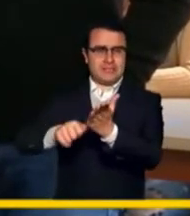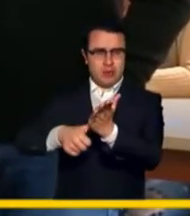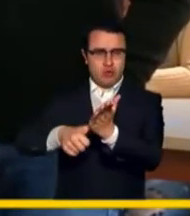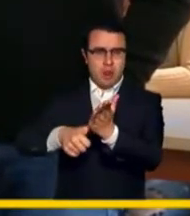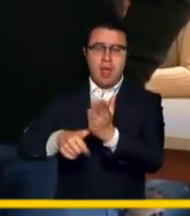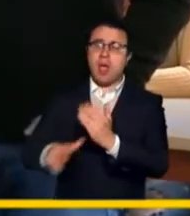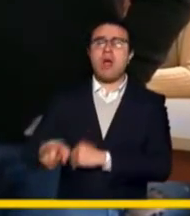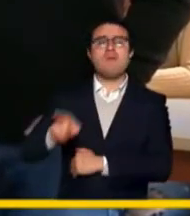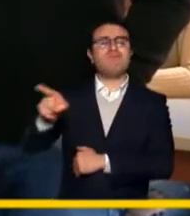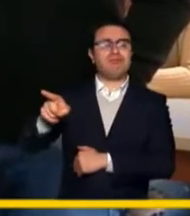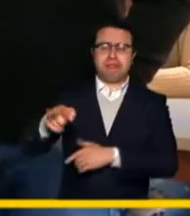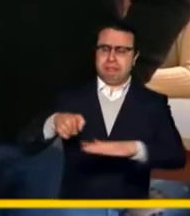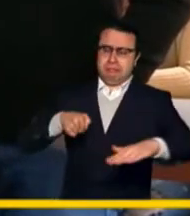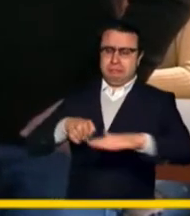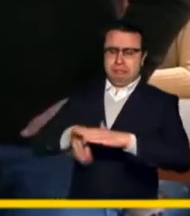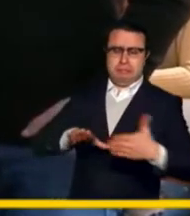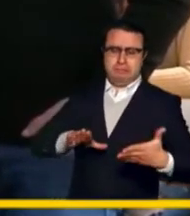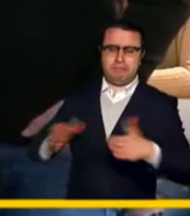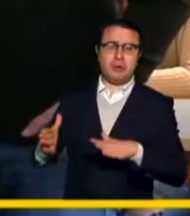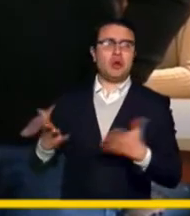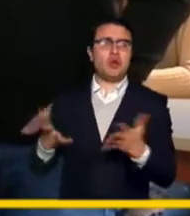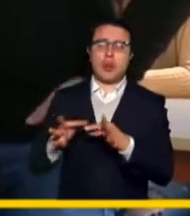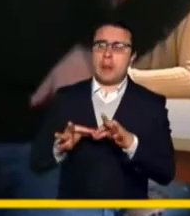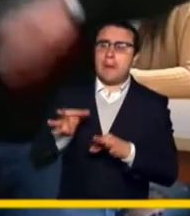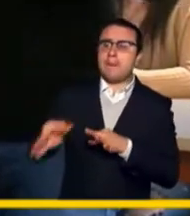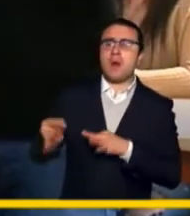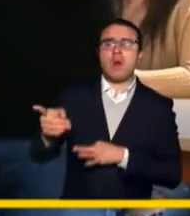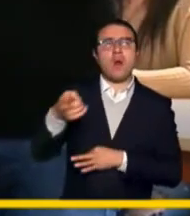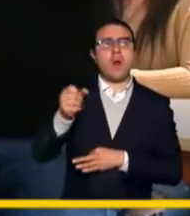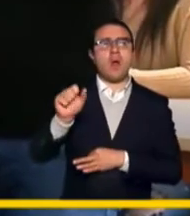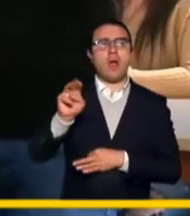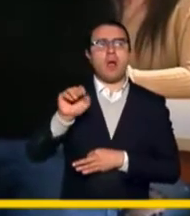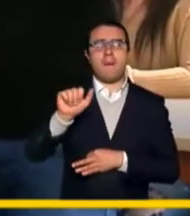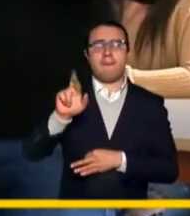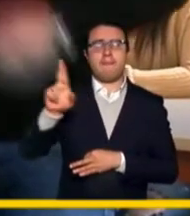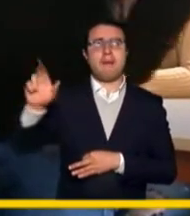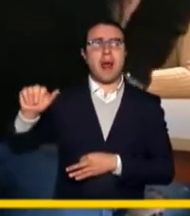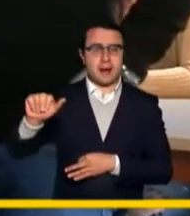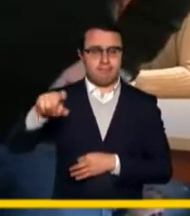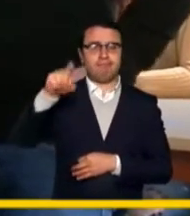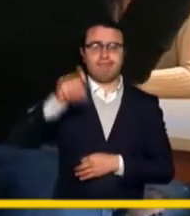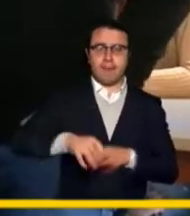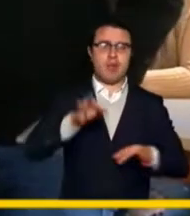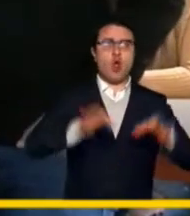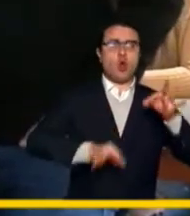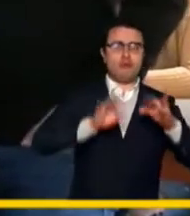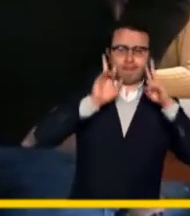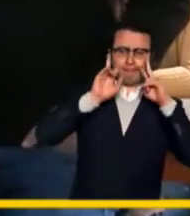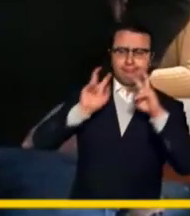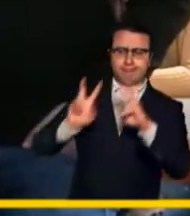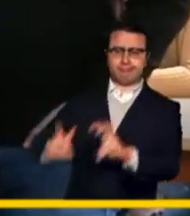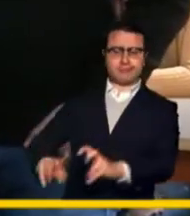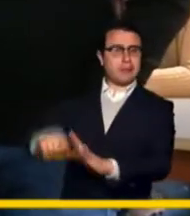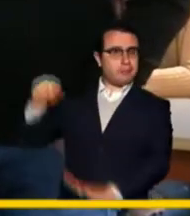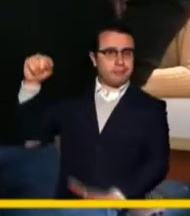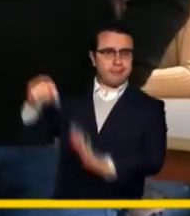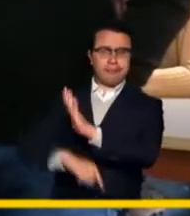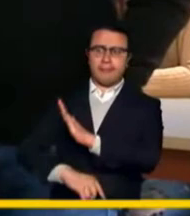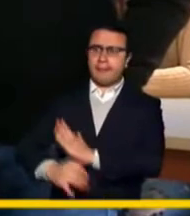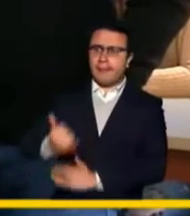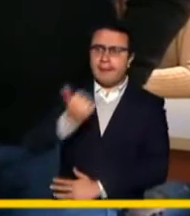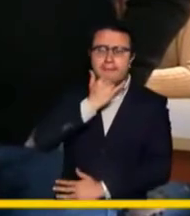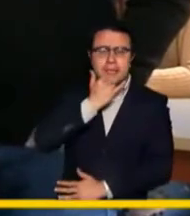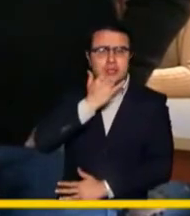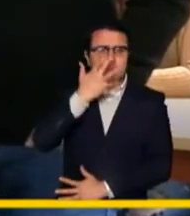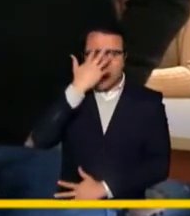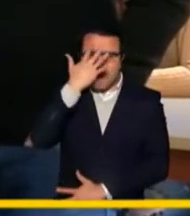el municipio de Gamarra, hechos que la justicia investigará a profundidad, que